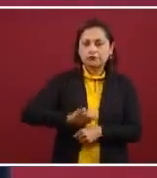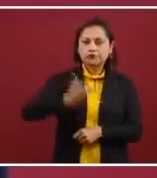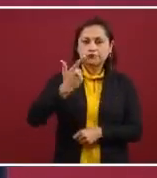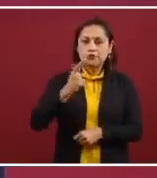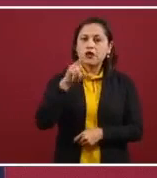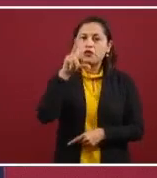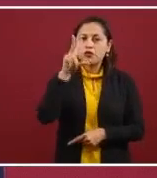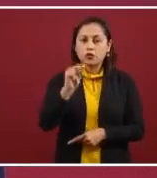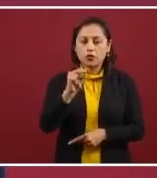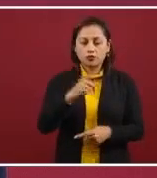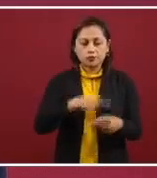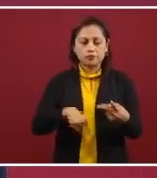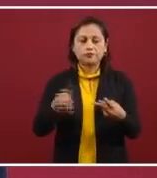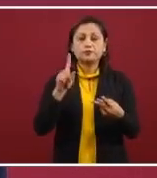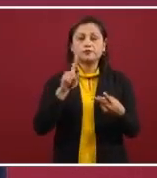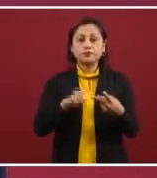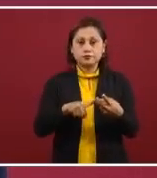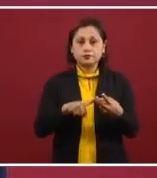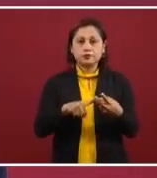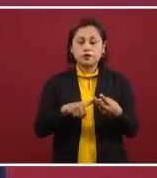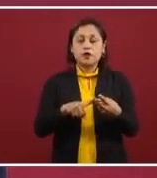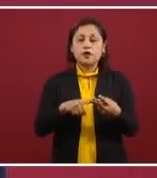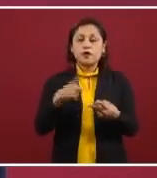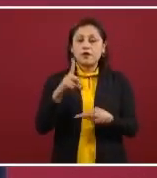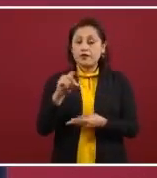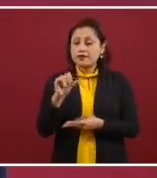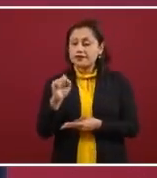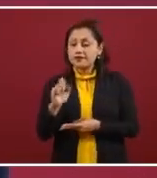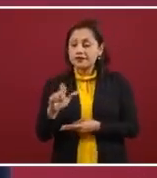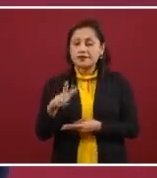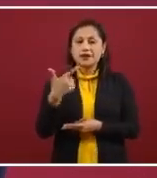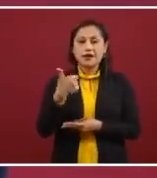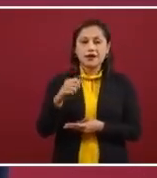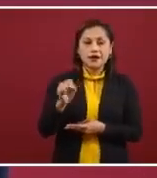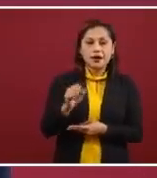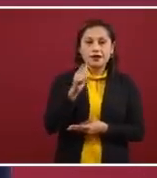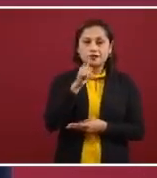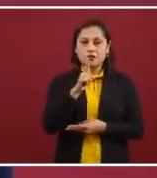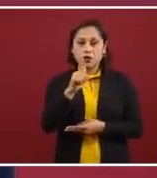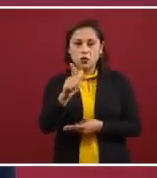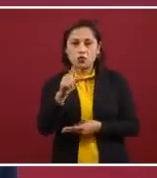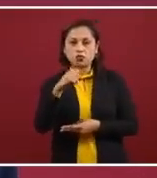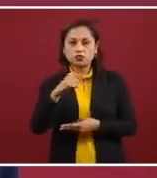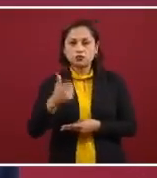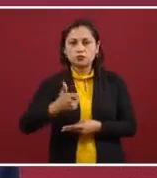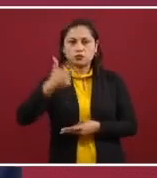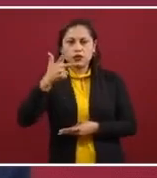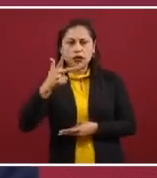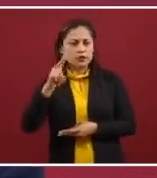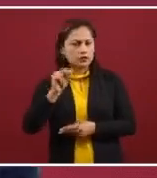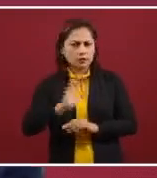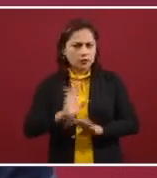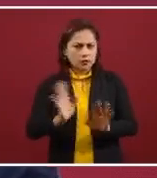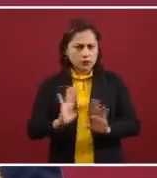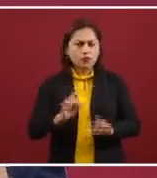en términos reales del diésel, del gas, de la luz, y lo estamos cumpliendo.